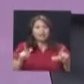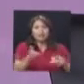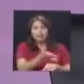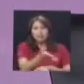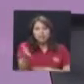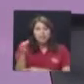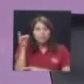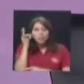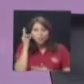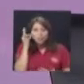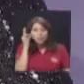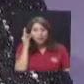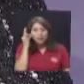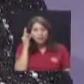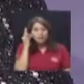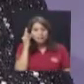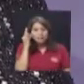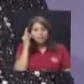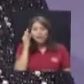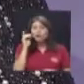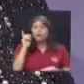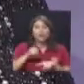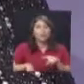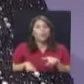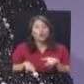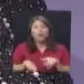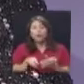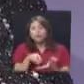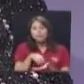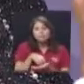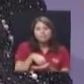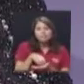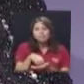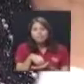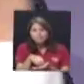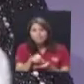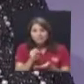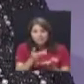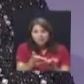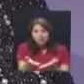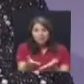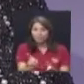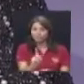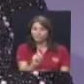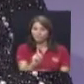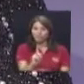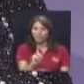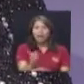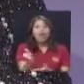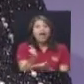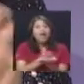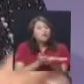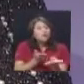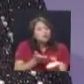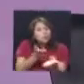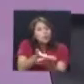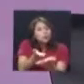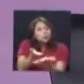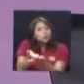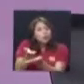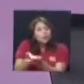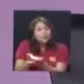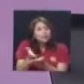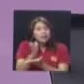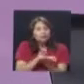y no puede estarse poniendo en duda emociones que tienen algunos proyectos como por